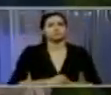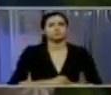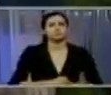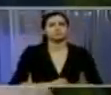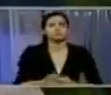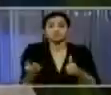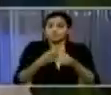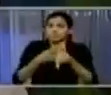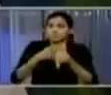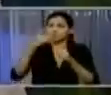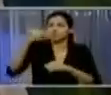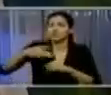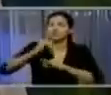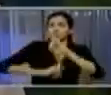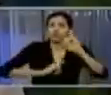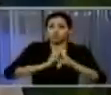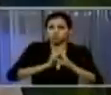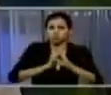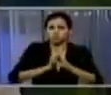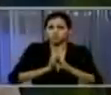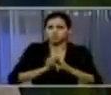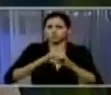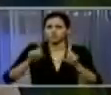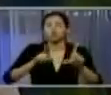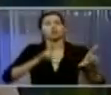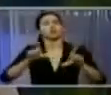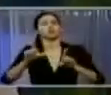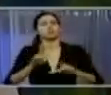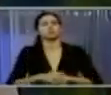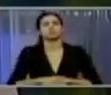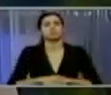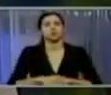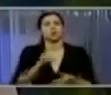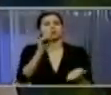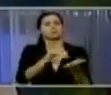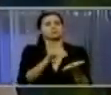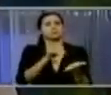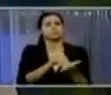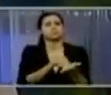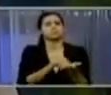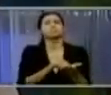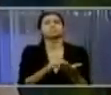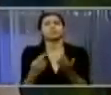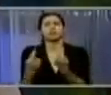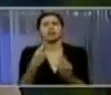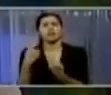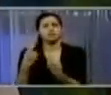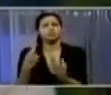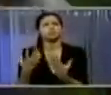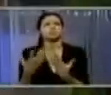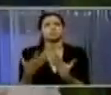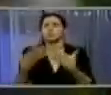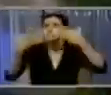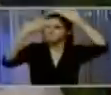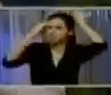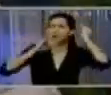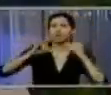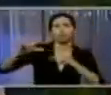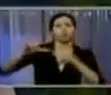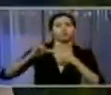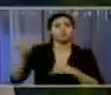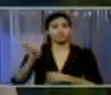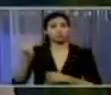del derecho internacional. Pero estoy listo para reponer la relación a nivel de embajadores. Venezuela